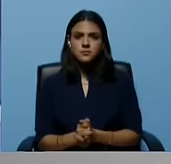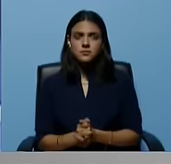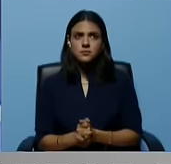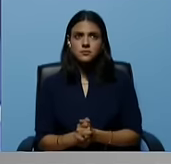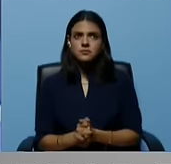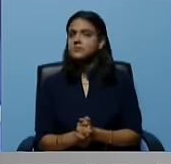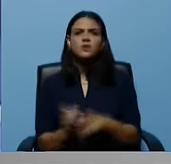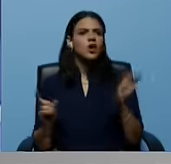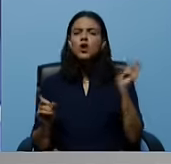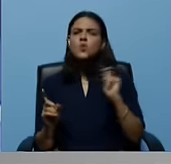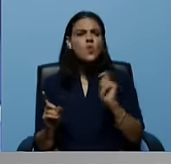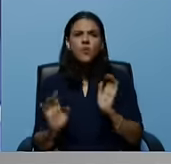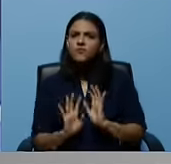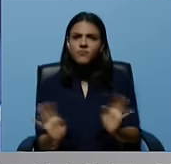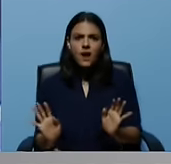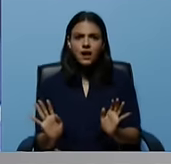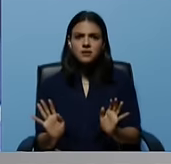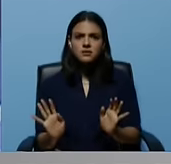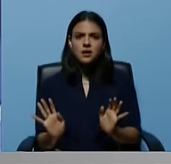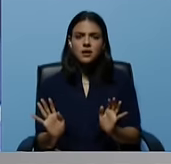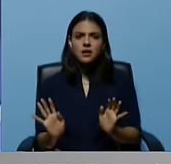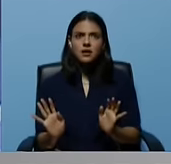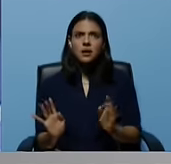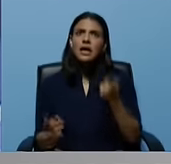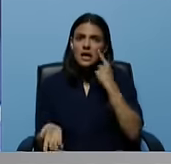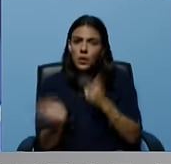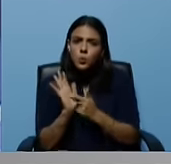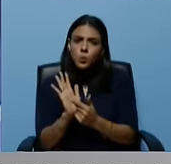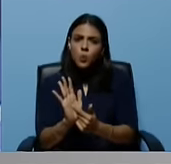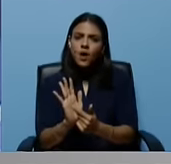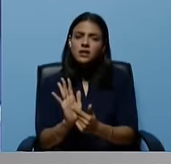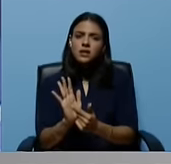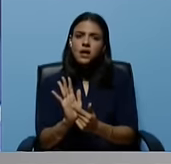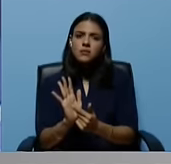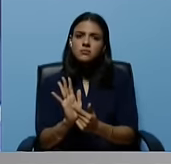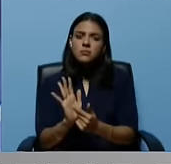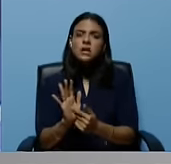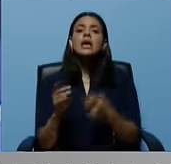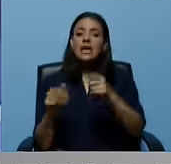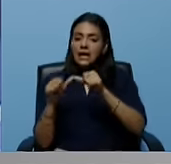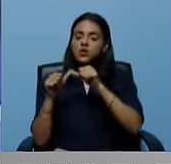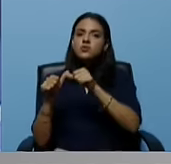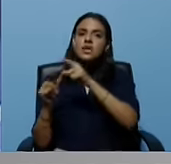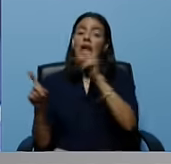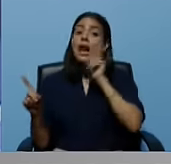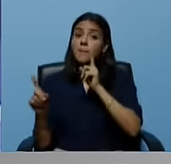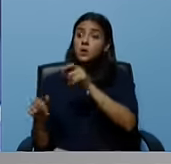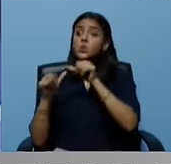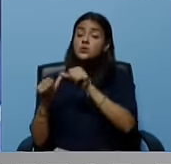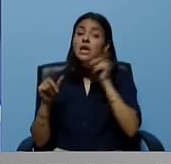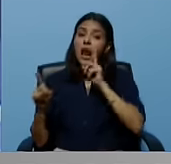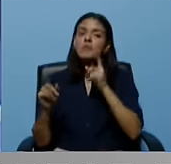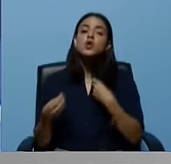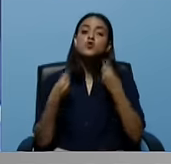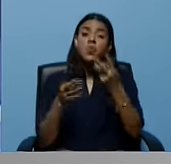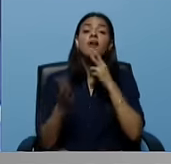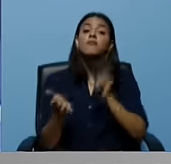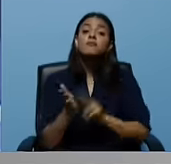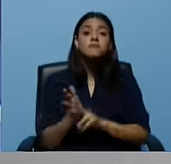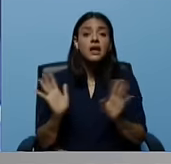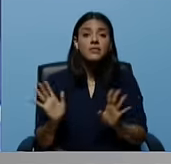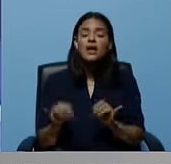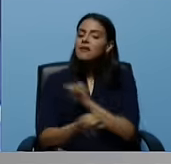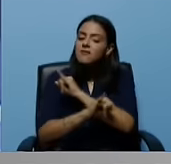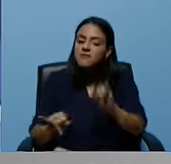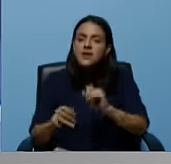No es necesario que lo muestre a menos que usted persista en la mentira. Porque ya está bueno de mentira y ya está